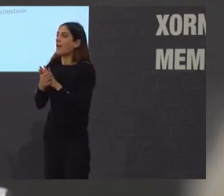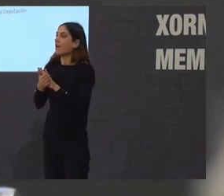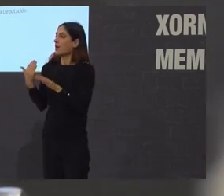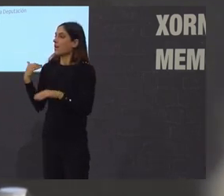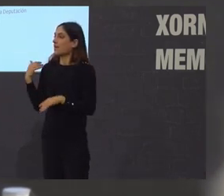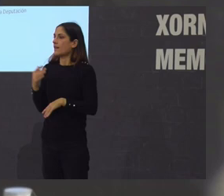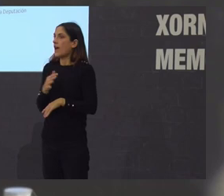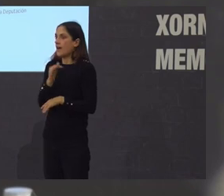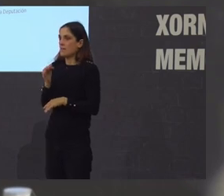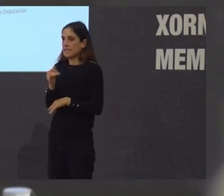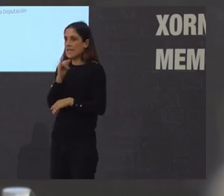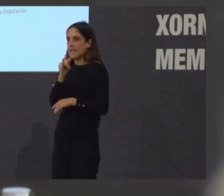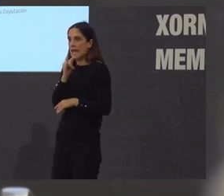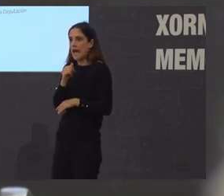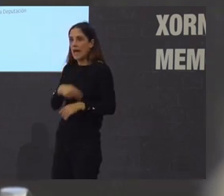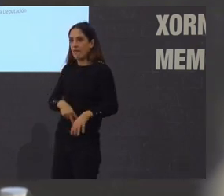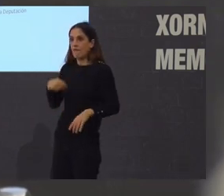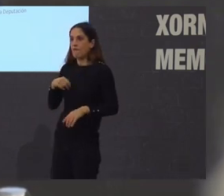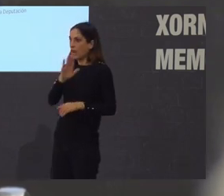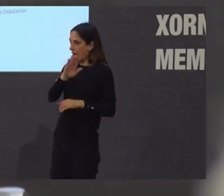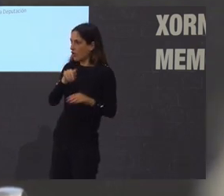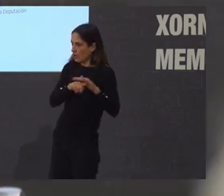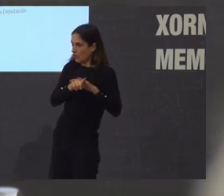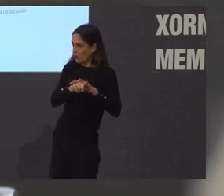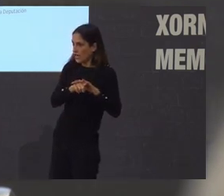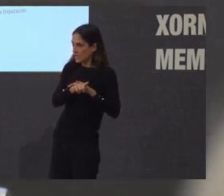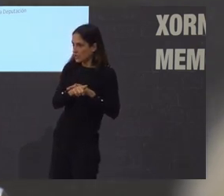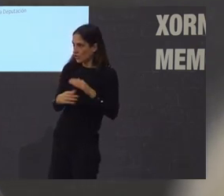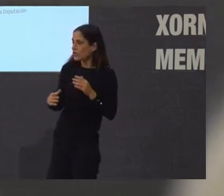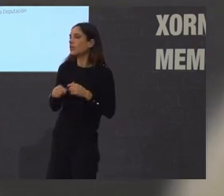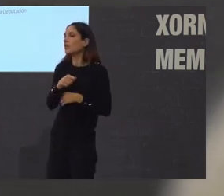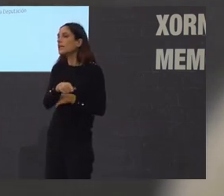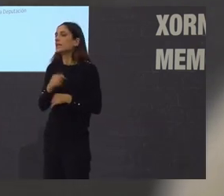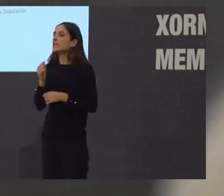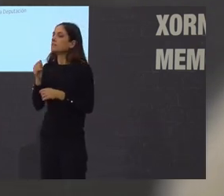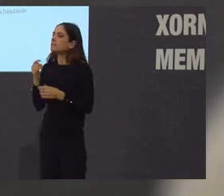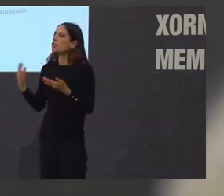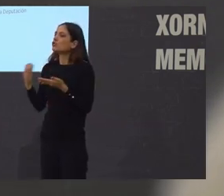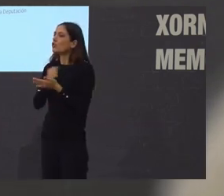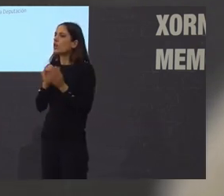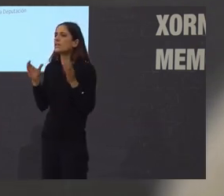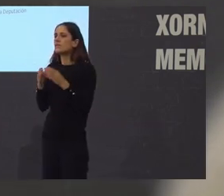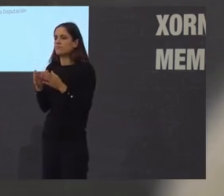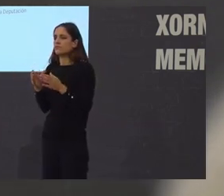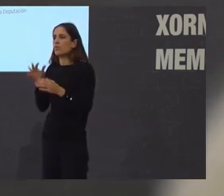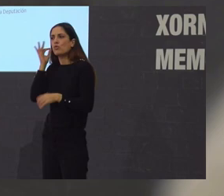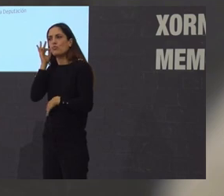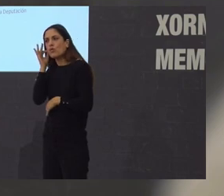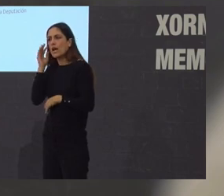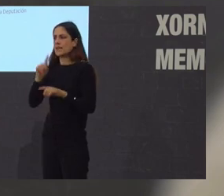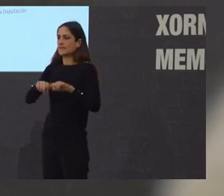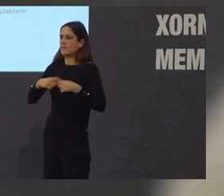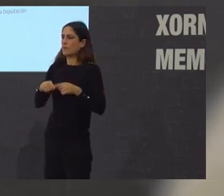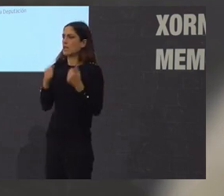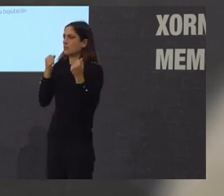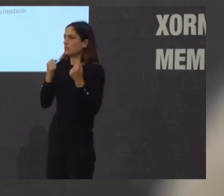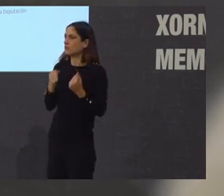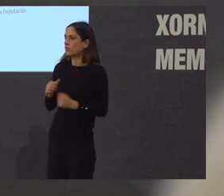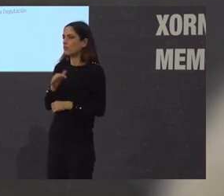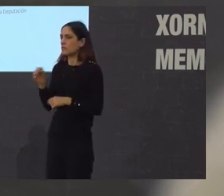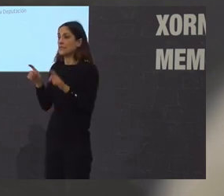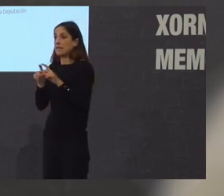Franco la que lo gestionaba. Todas las mujeres de estas grandes familias, de estas grandes empresas, estaban en el rastrillo Nuevo